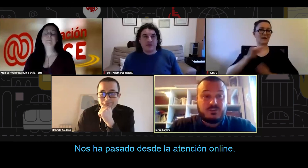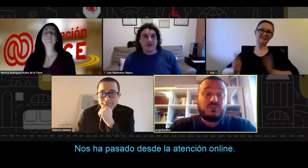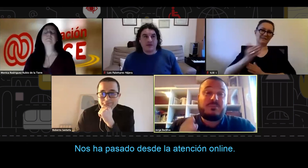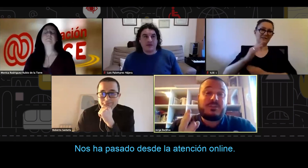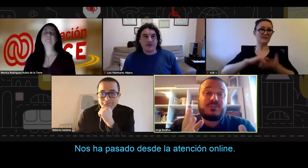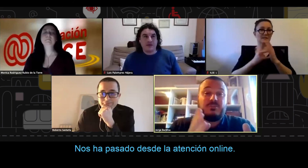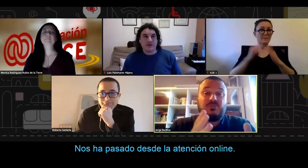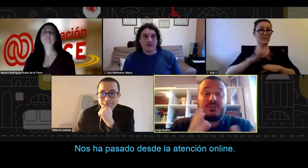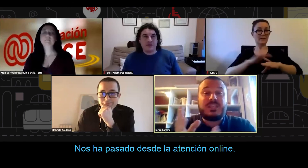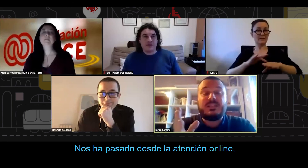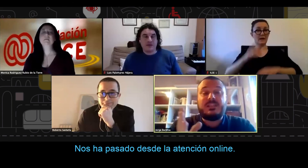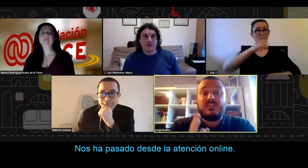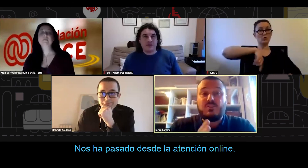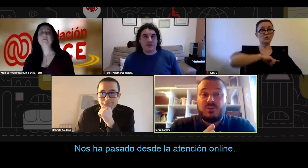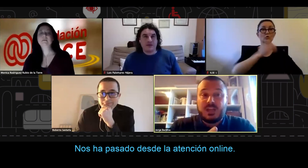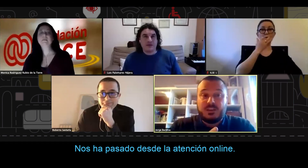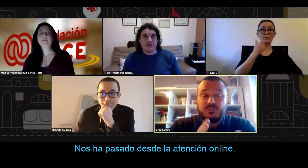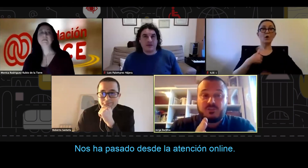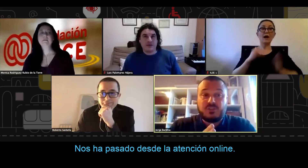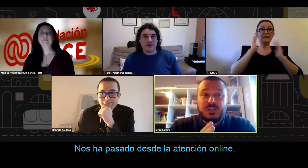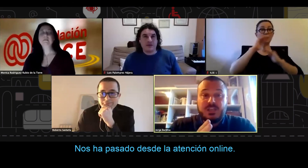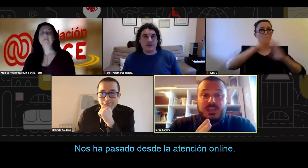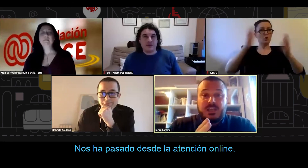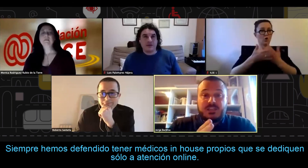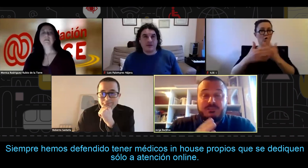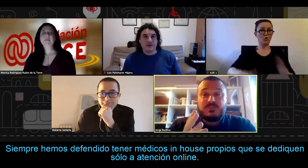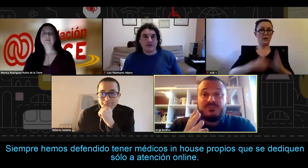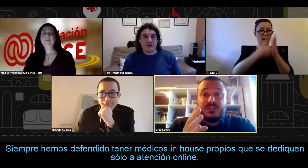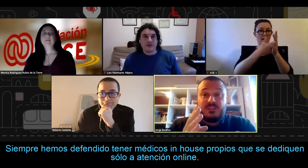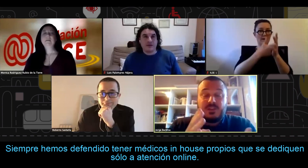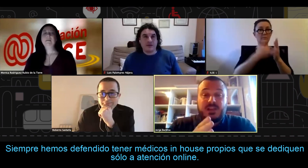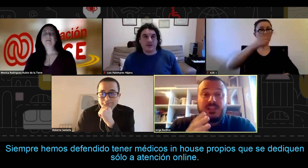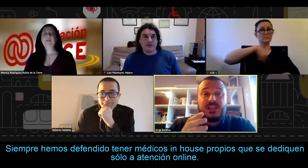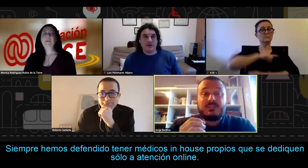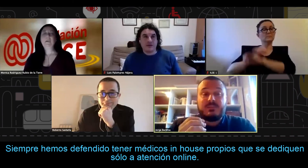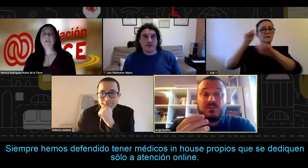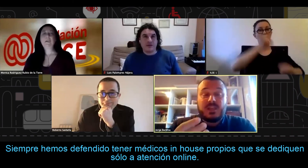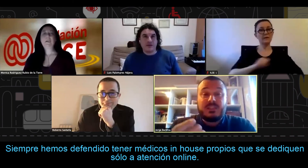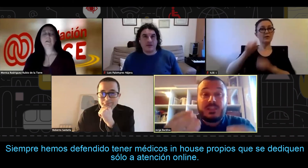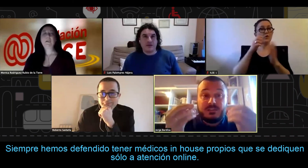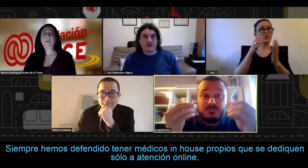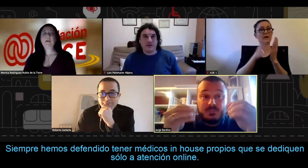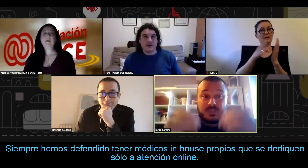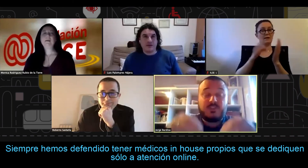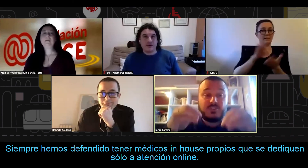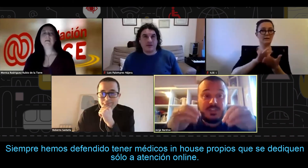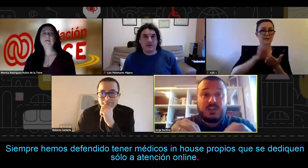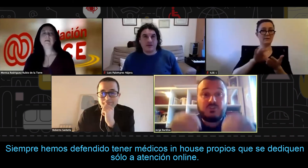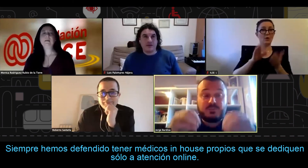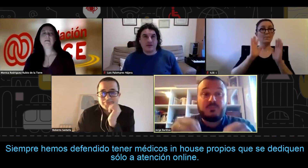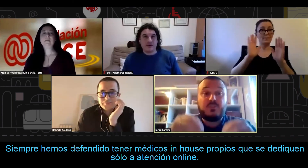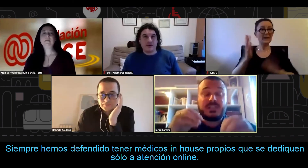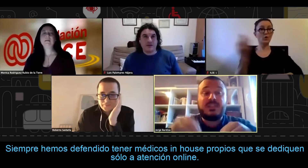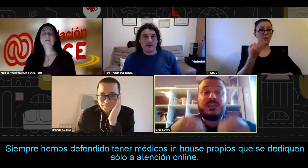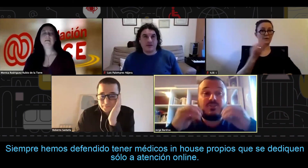nosotros nos ha pasado desde el punto de vista de la atención online, ¿no? Nosotros siempre hemos defendido en la calidad de ese servicio el tener médicos in-house propios